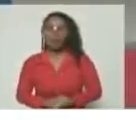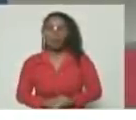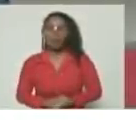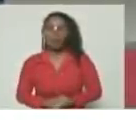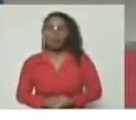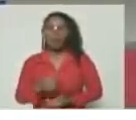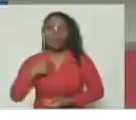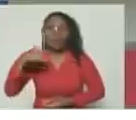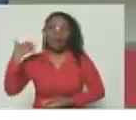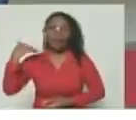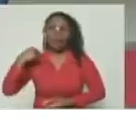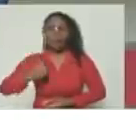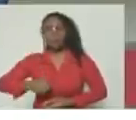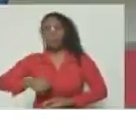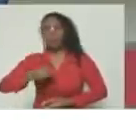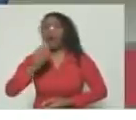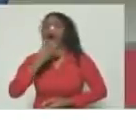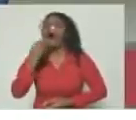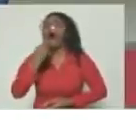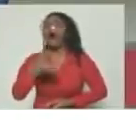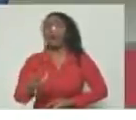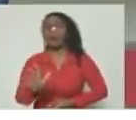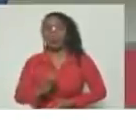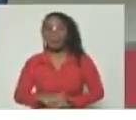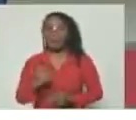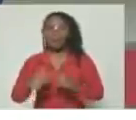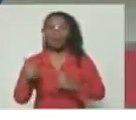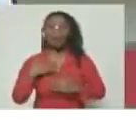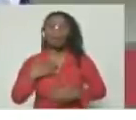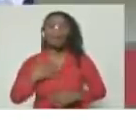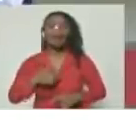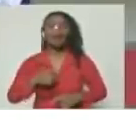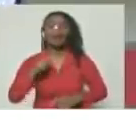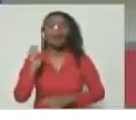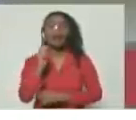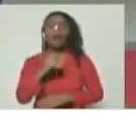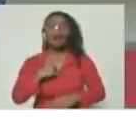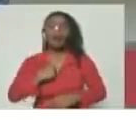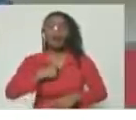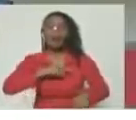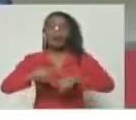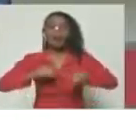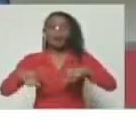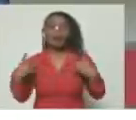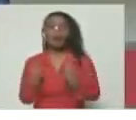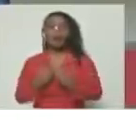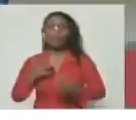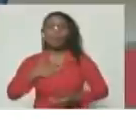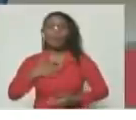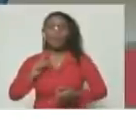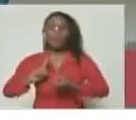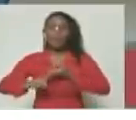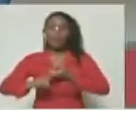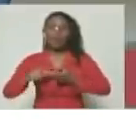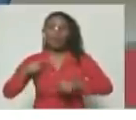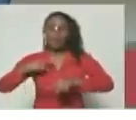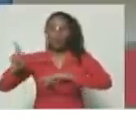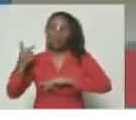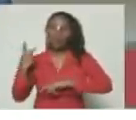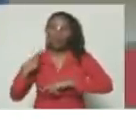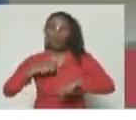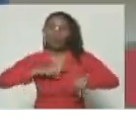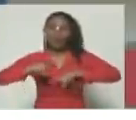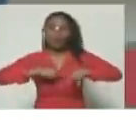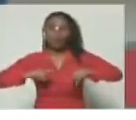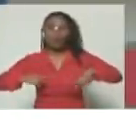Estaba más chamo yo. Y mi tarea, yo era coordinador junto a Silvia, éramos coordinadores de